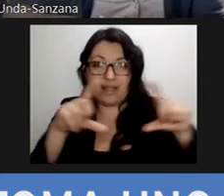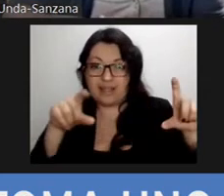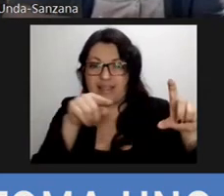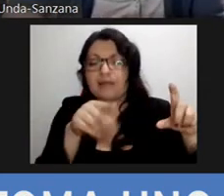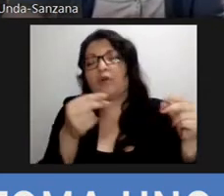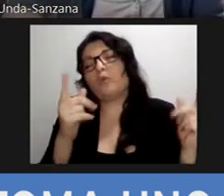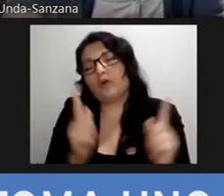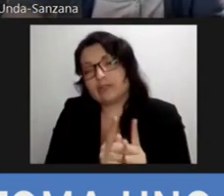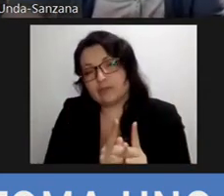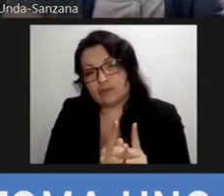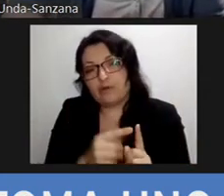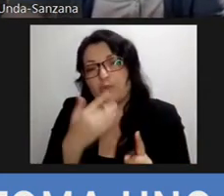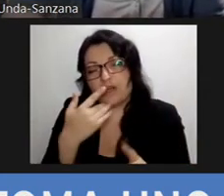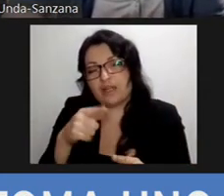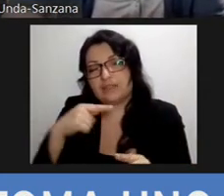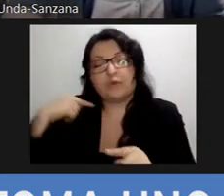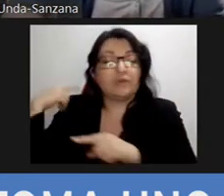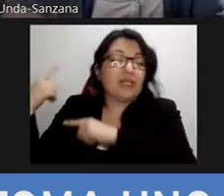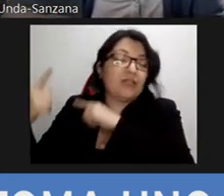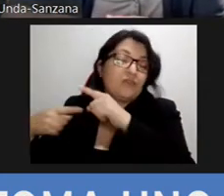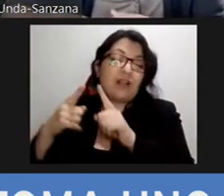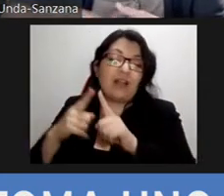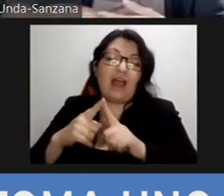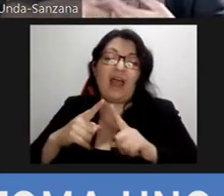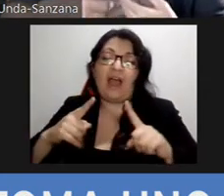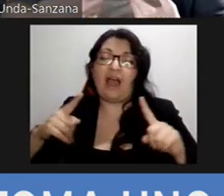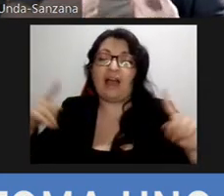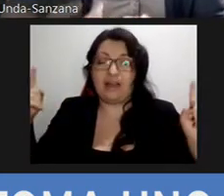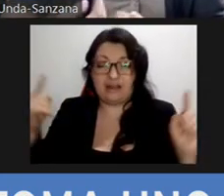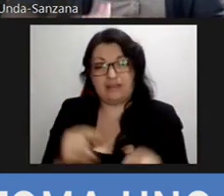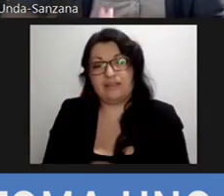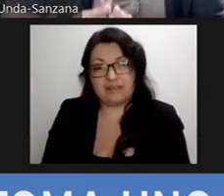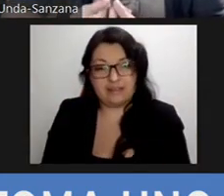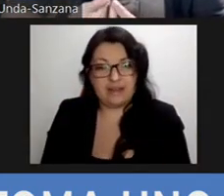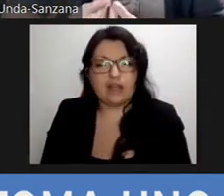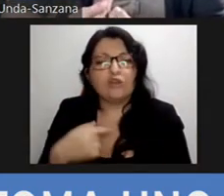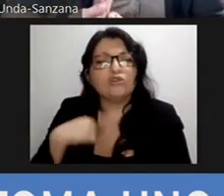haciendo un resumen porque esto hay una historia que es bien larga y abundante, encontré que